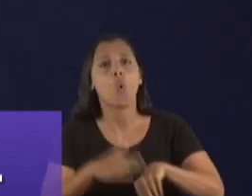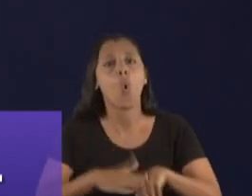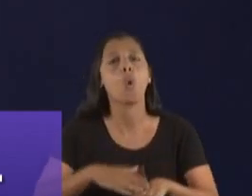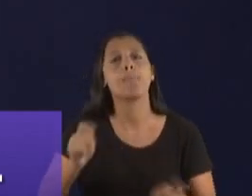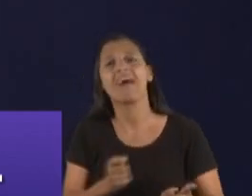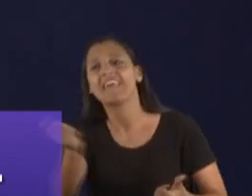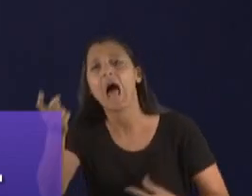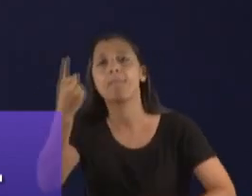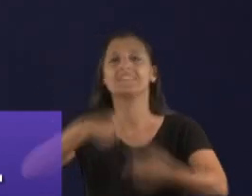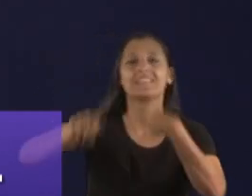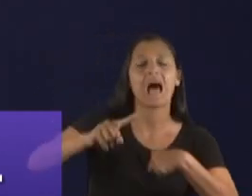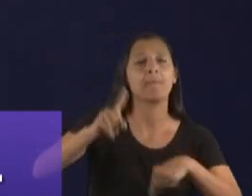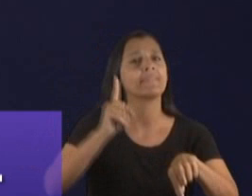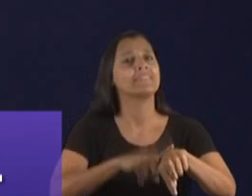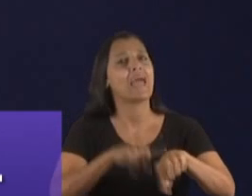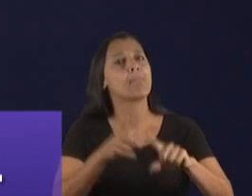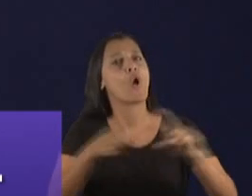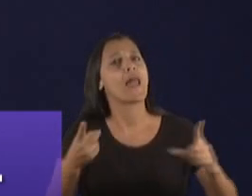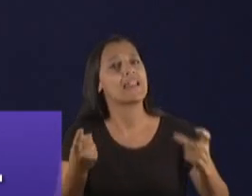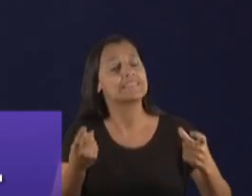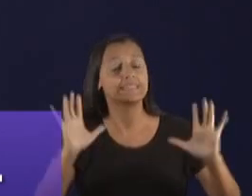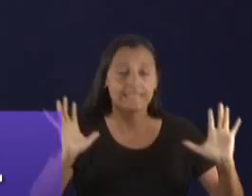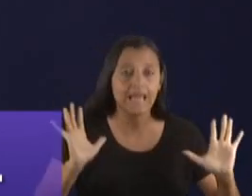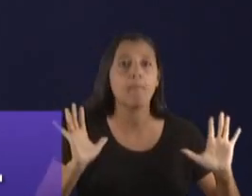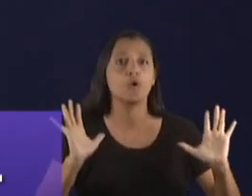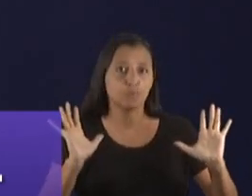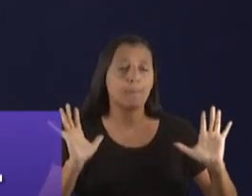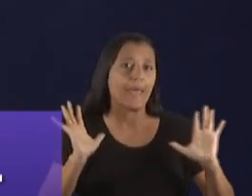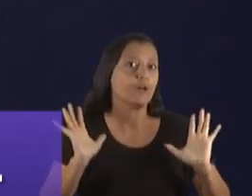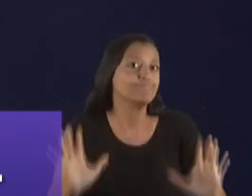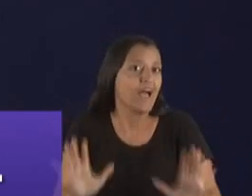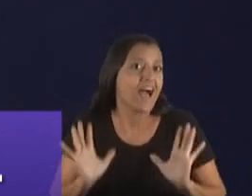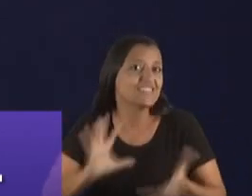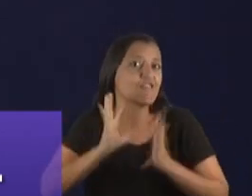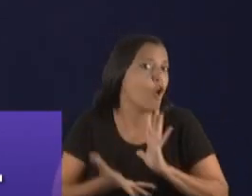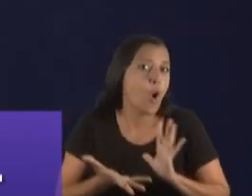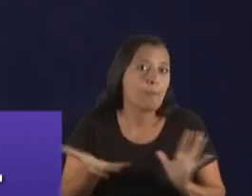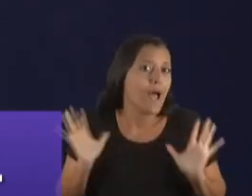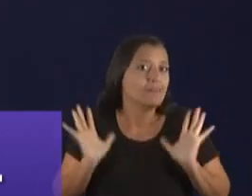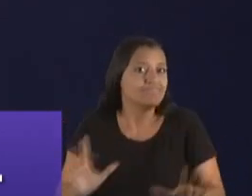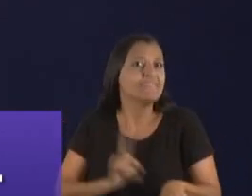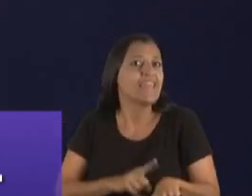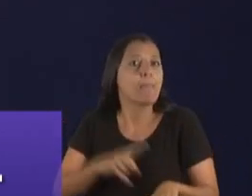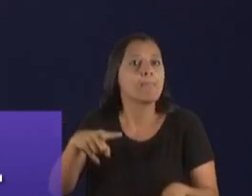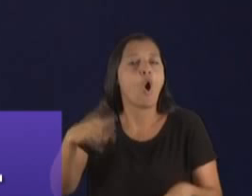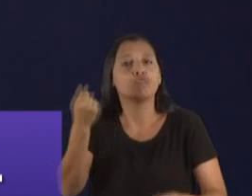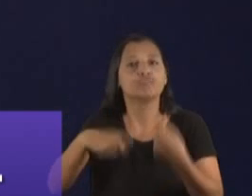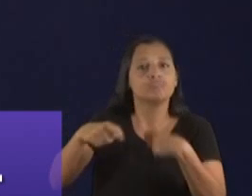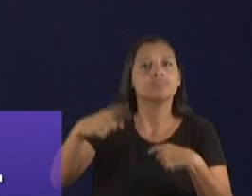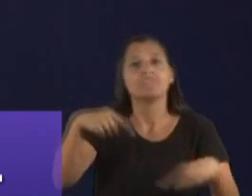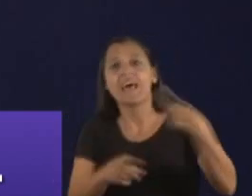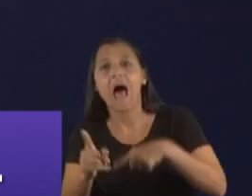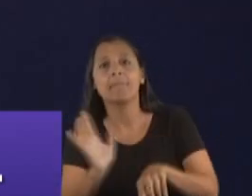los procesos y determinadas cuestiones que son, por supuesto, parte del Estado y